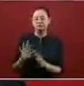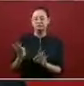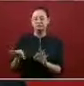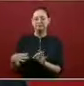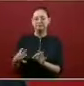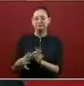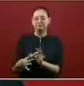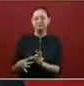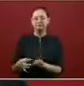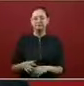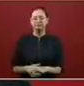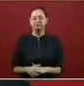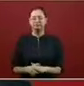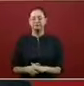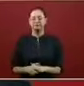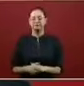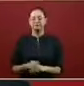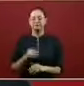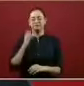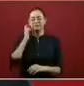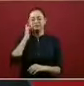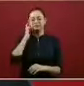A alguien que